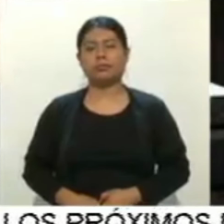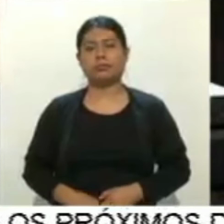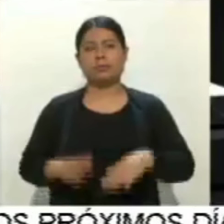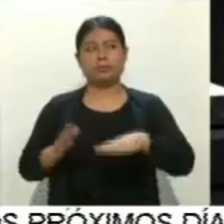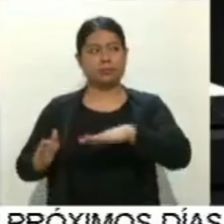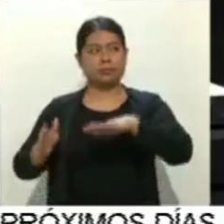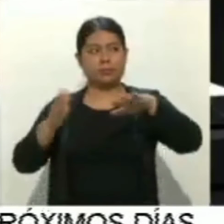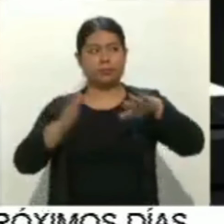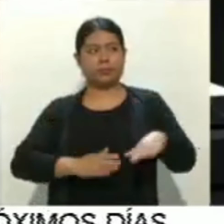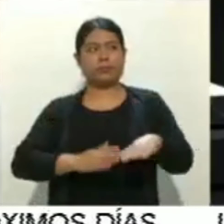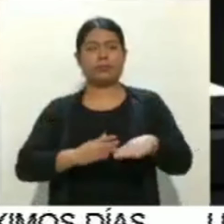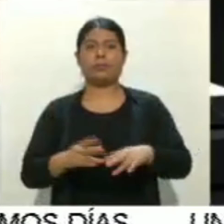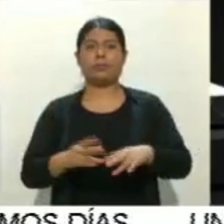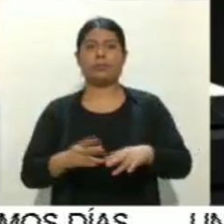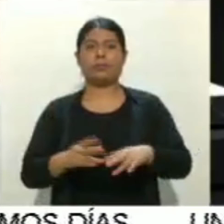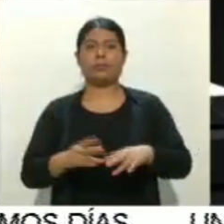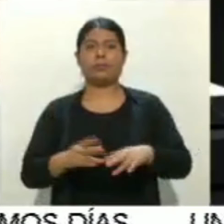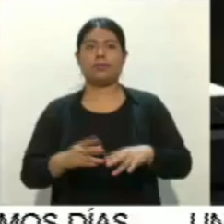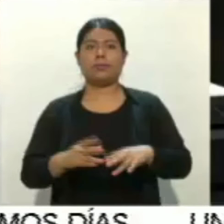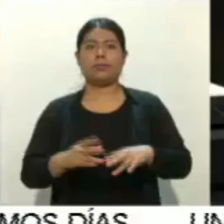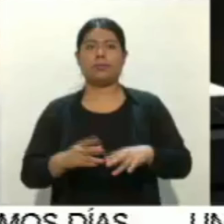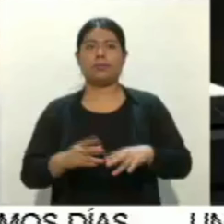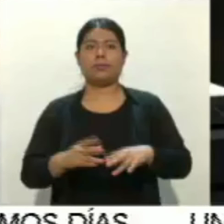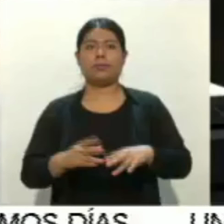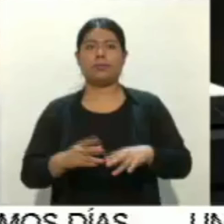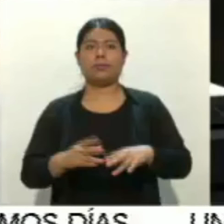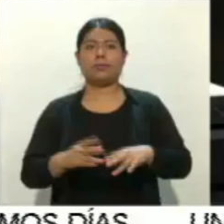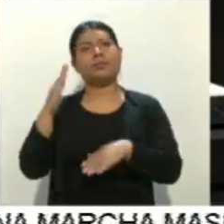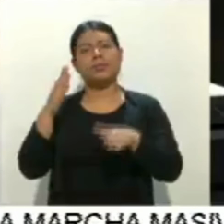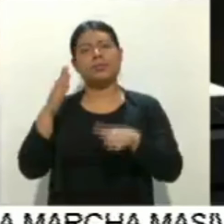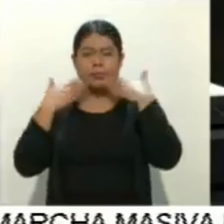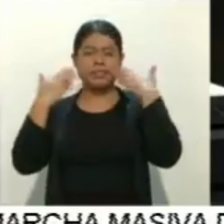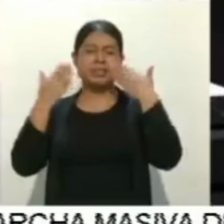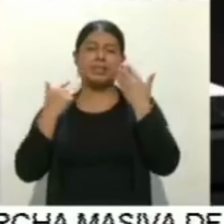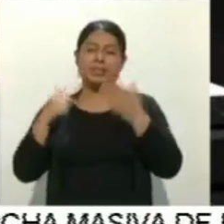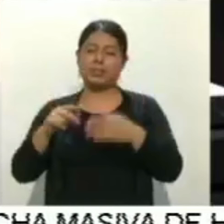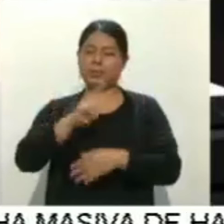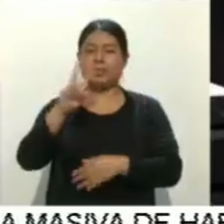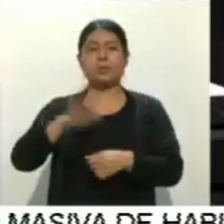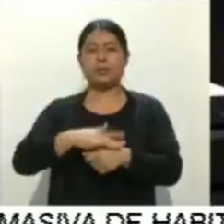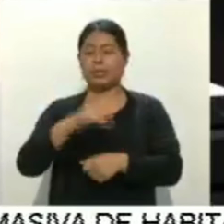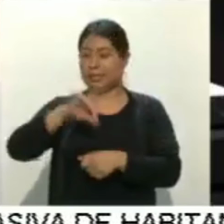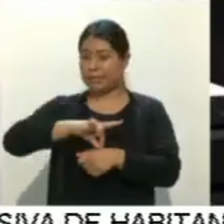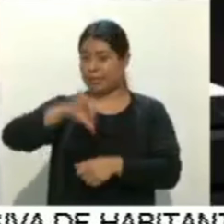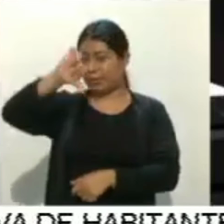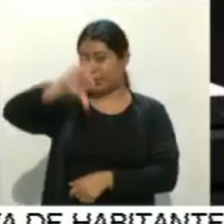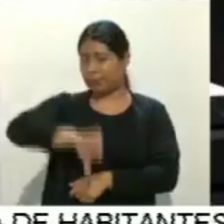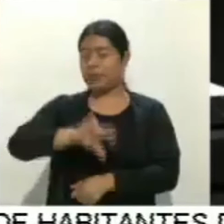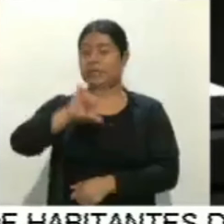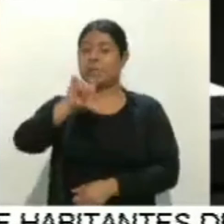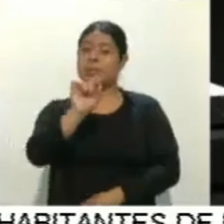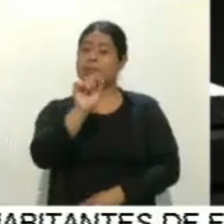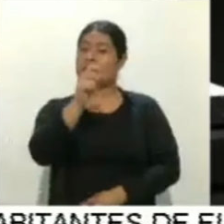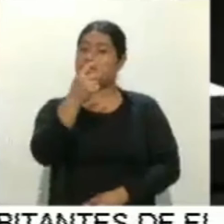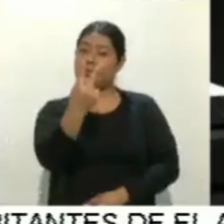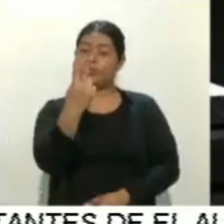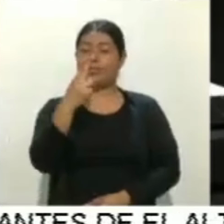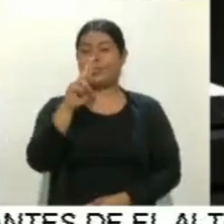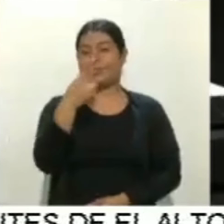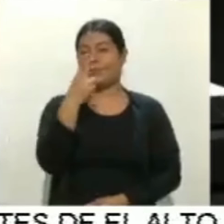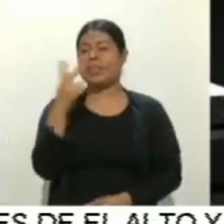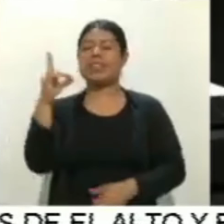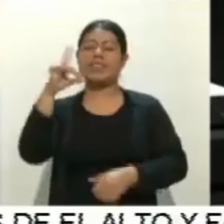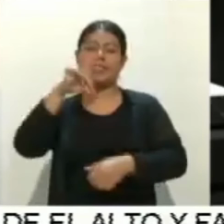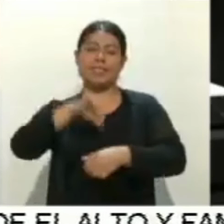Pero vamos a pasar a temas más, pues de más alegría en este viernes, porque el día de hoy es 22 de noviembre,